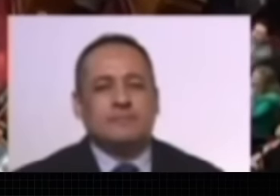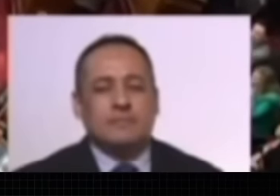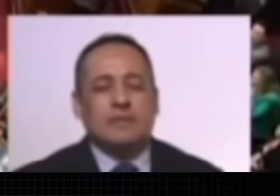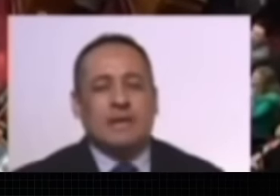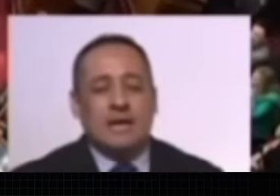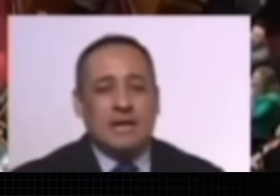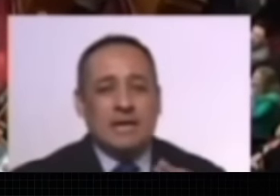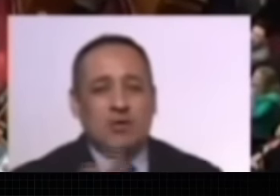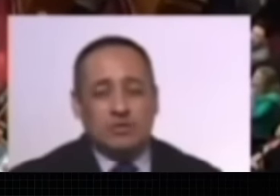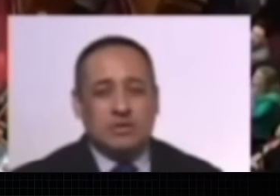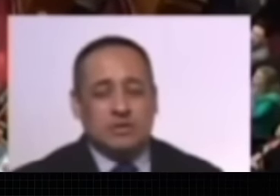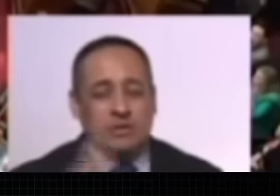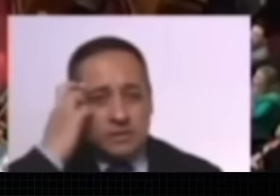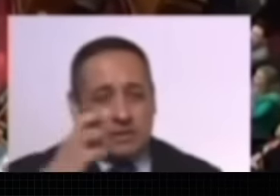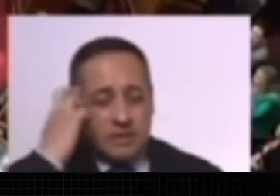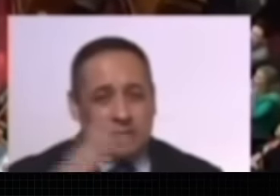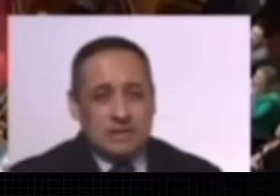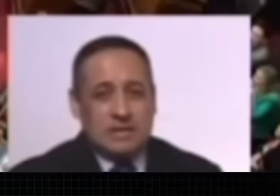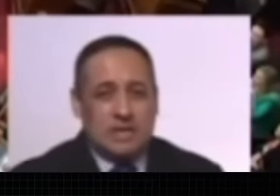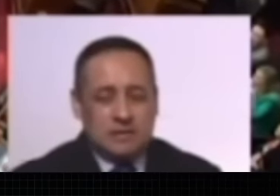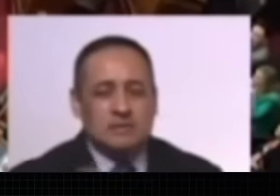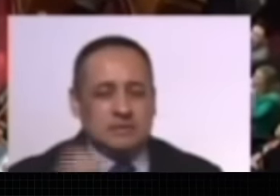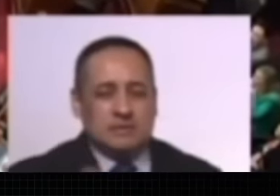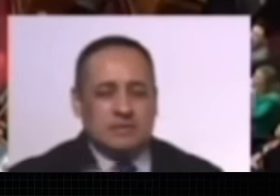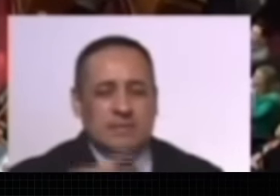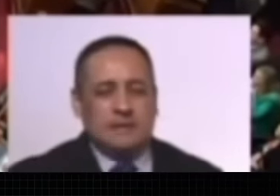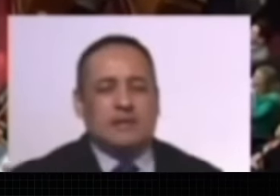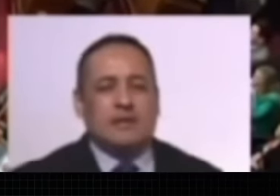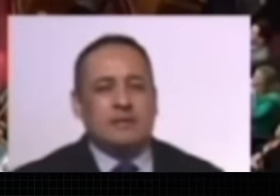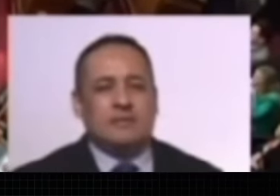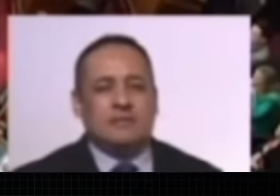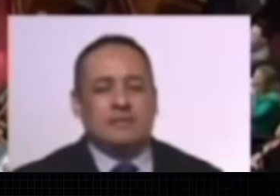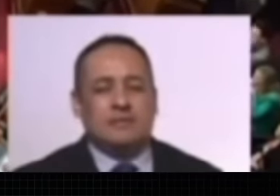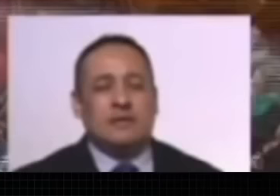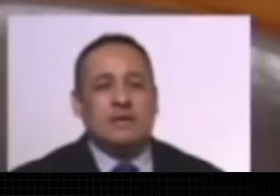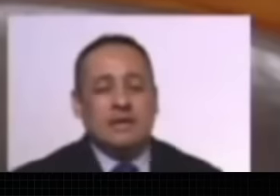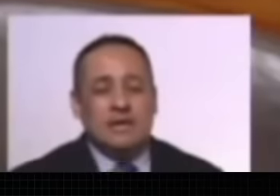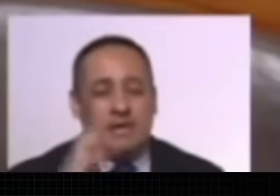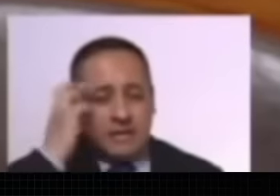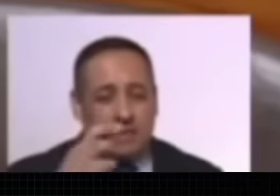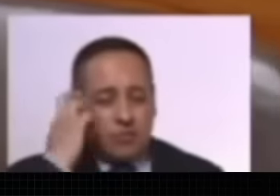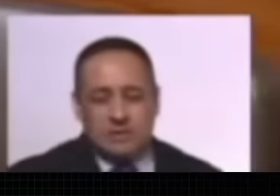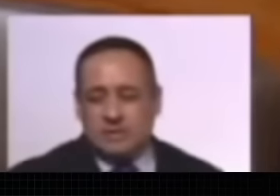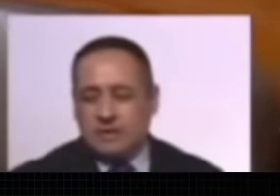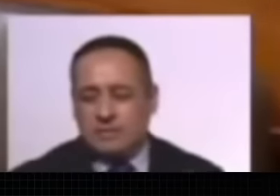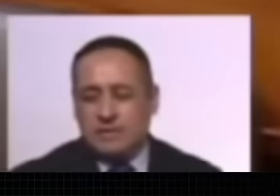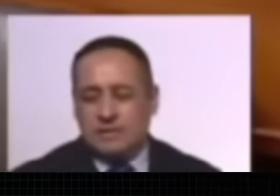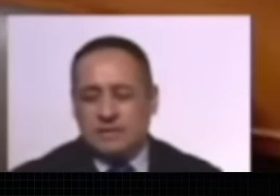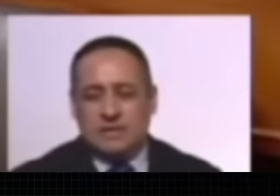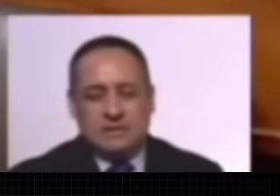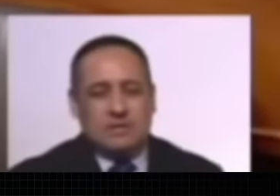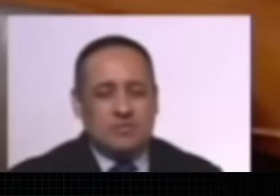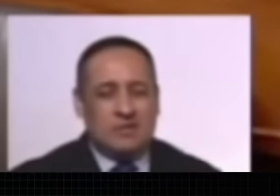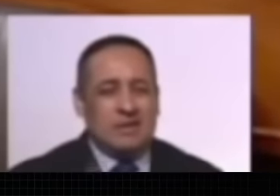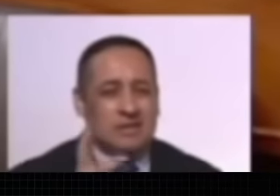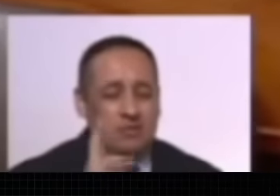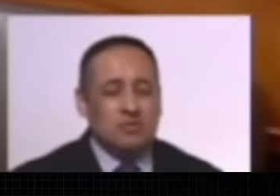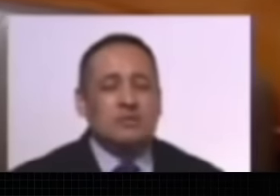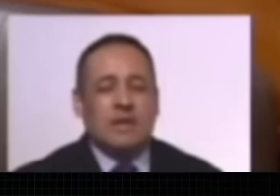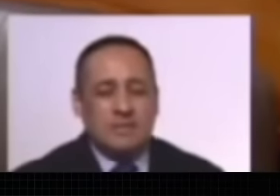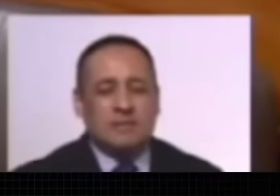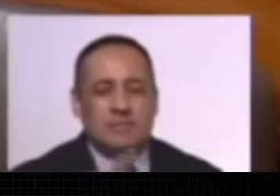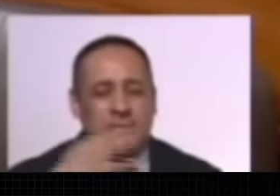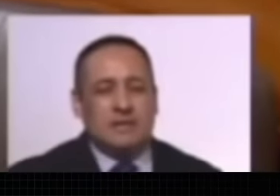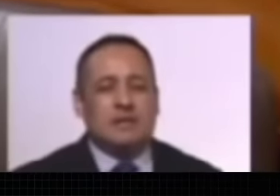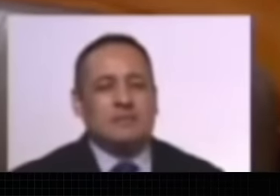Que la justicia se está politizando es cierto. Y que la política se está criminalizando también es